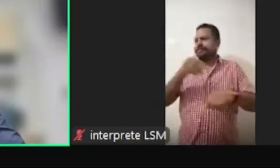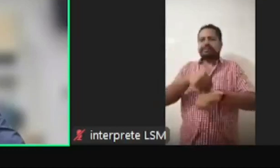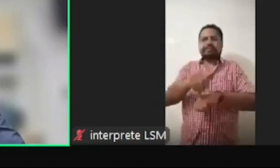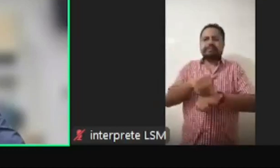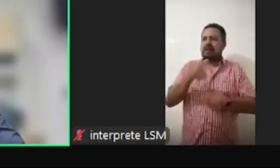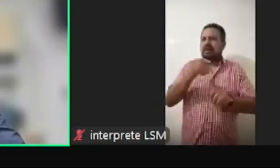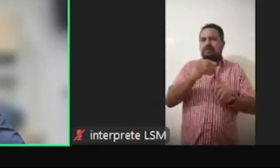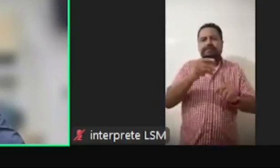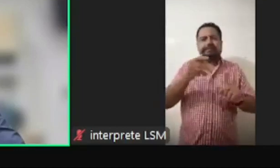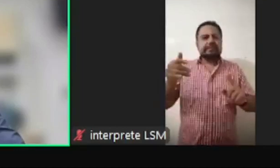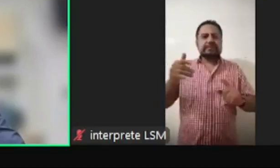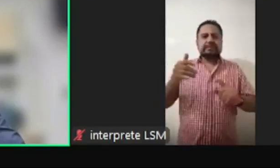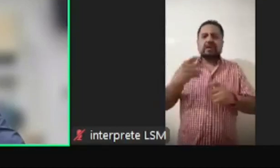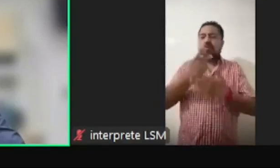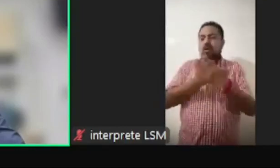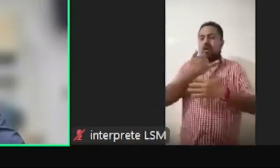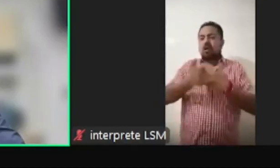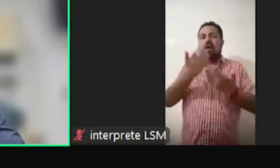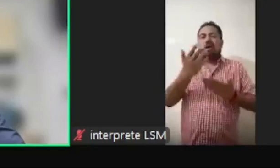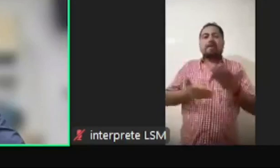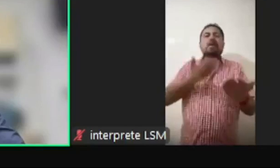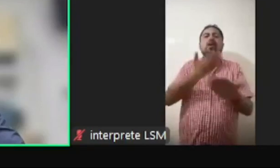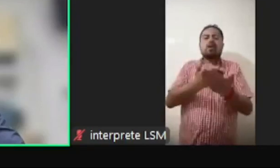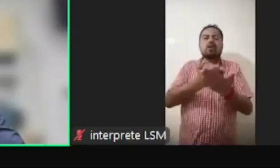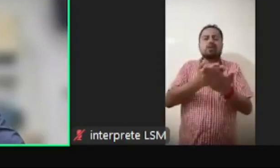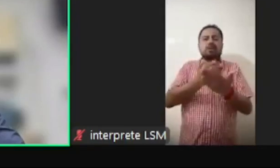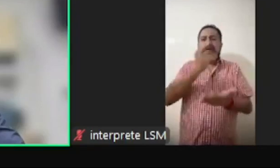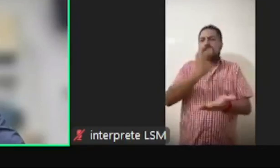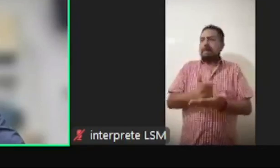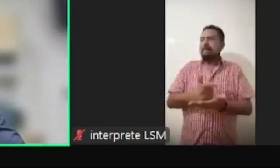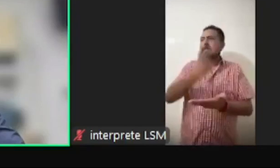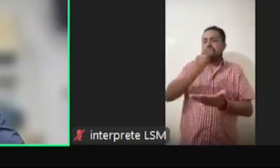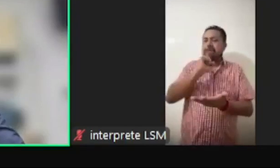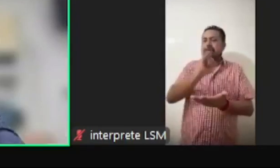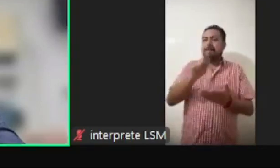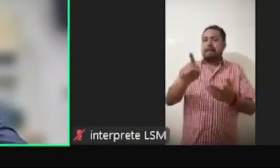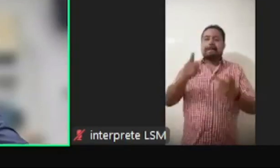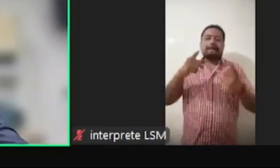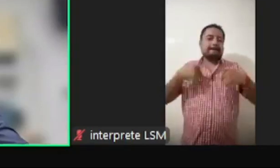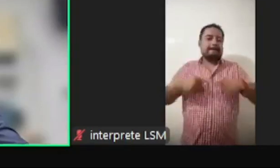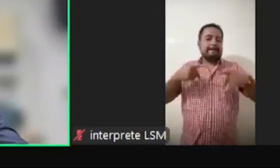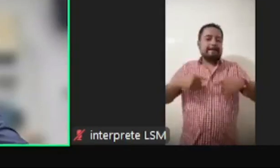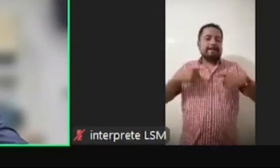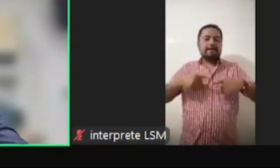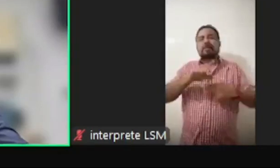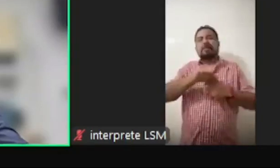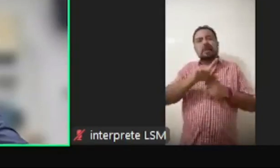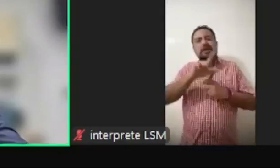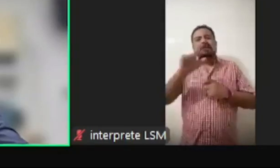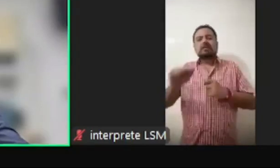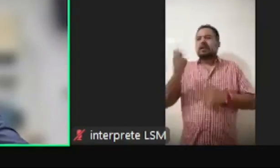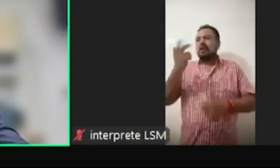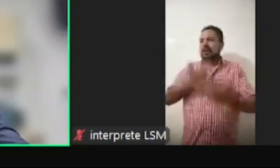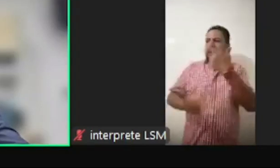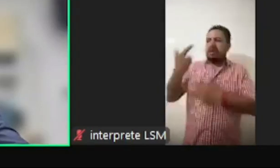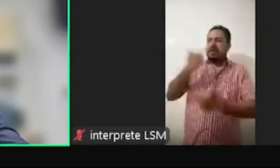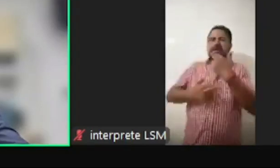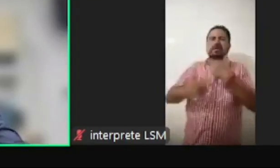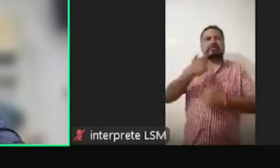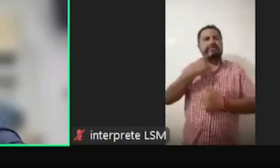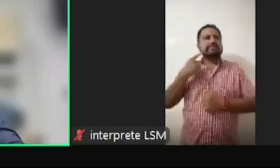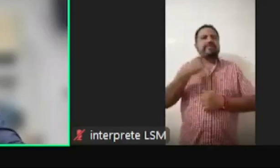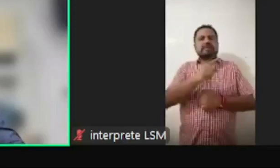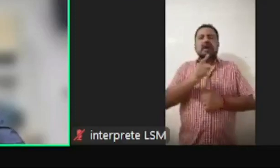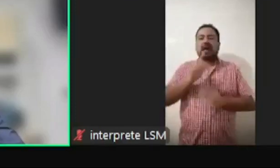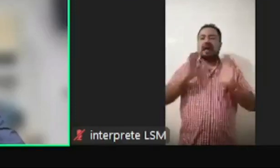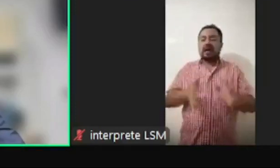539-2024. En el proyecto se propone declarar fundado el agravio expresado por el actor y en consecuencia revocar el acuerdo impugnado. Lo anterior porque a